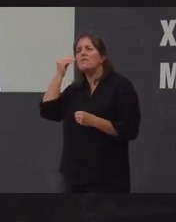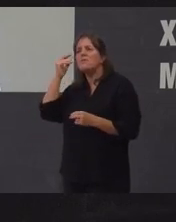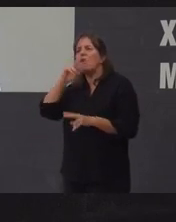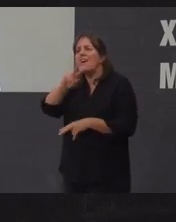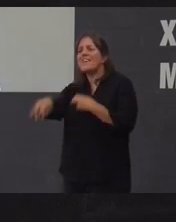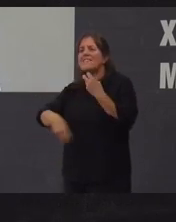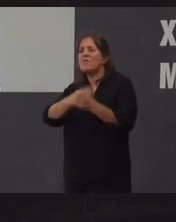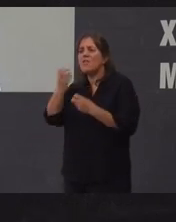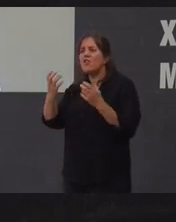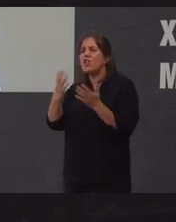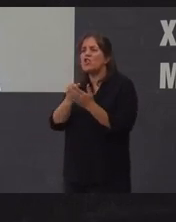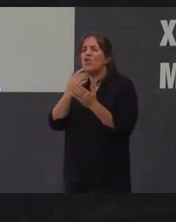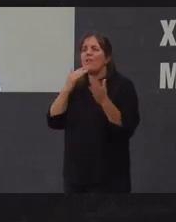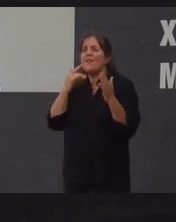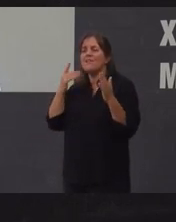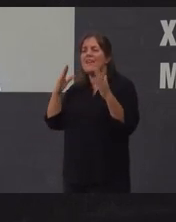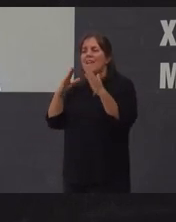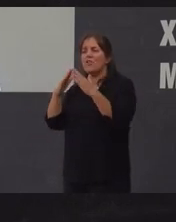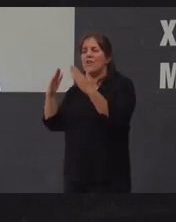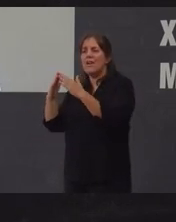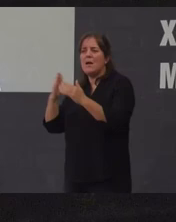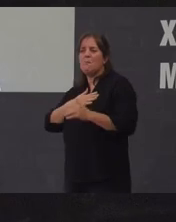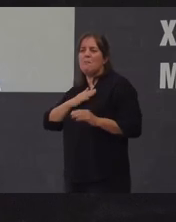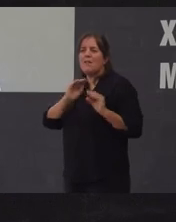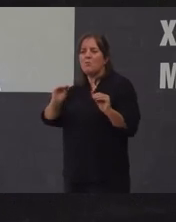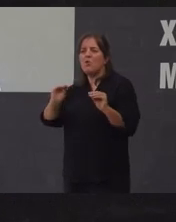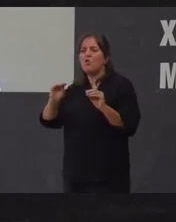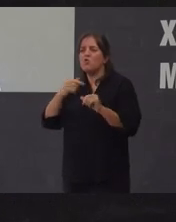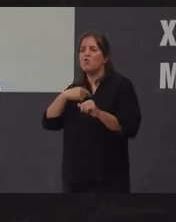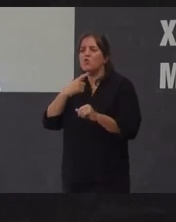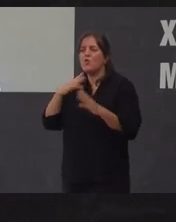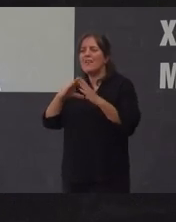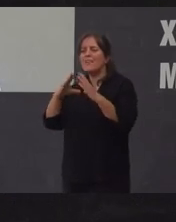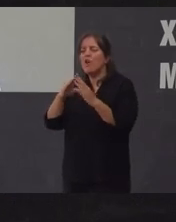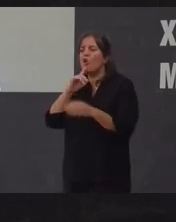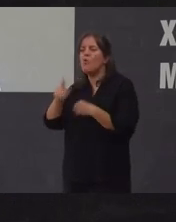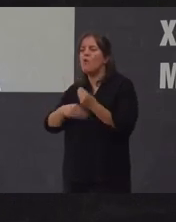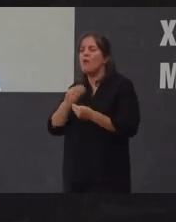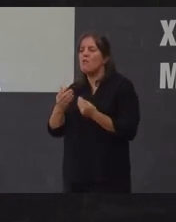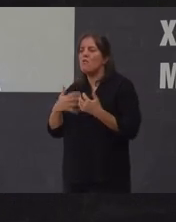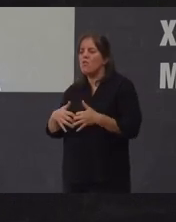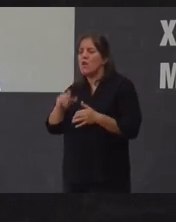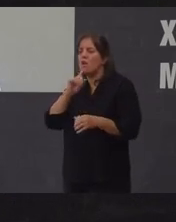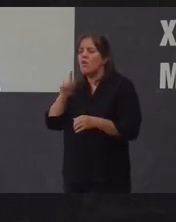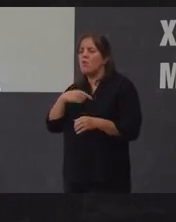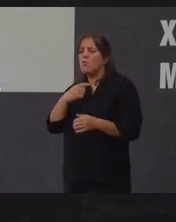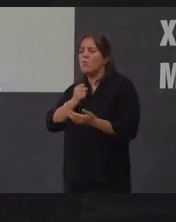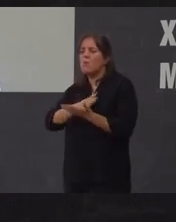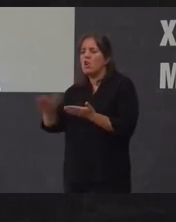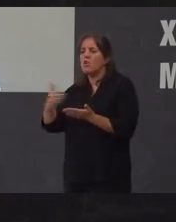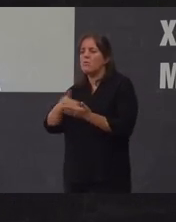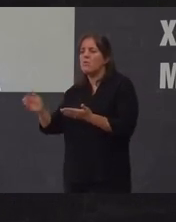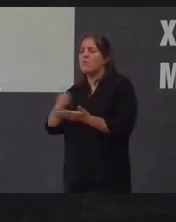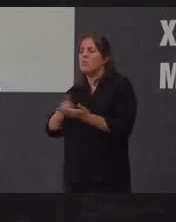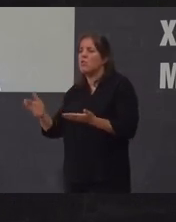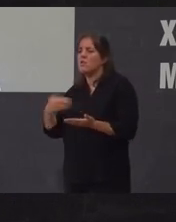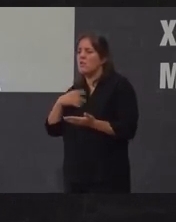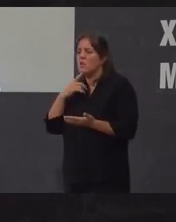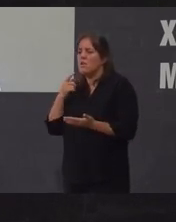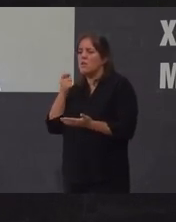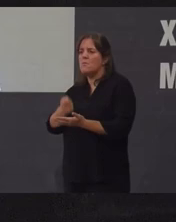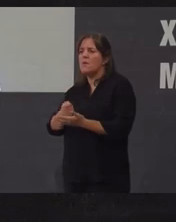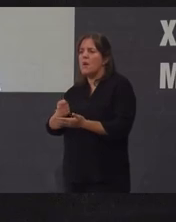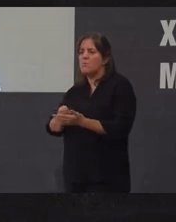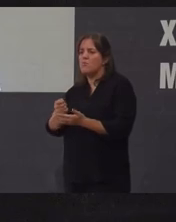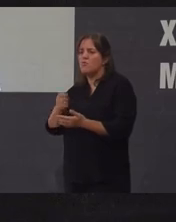todo o patrimonio eclesiástico. Como funciona o tema da restauración de patrimonio eclesiástico? Porque aí van moitos millóns. Funciona que nos pagamos, nos,